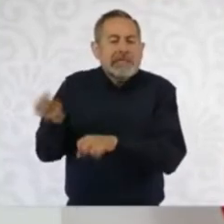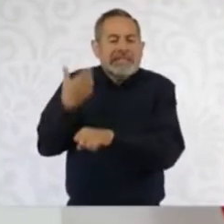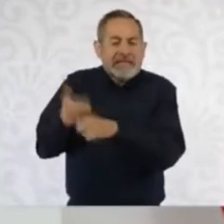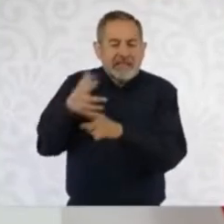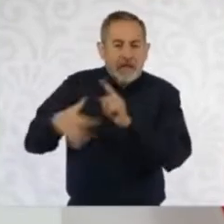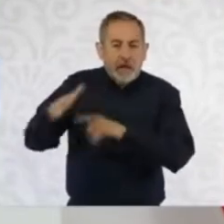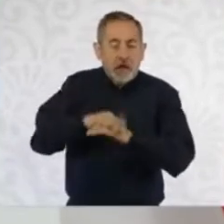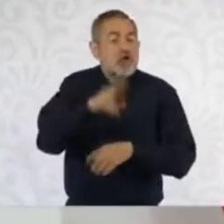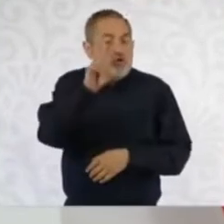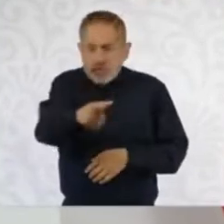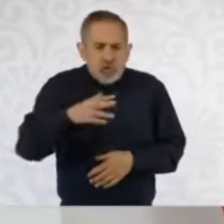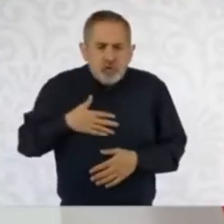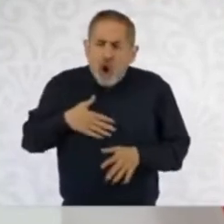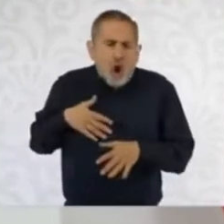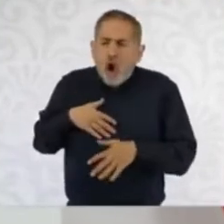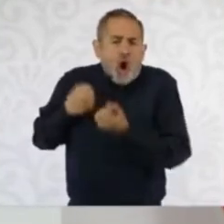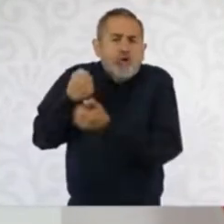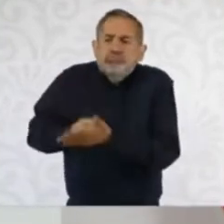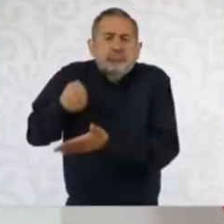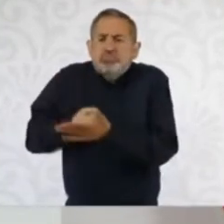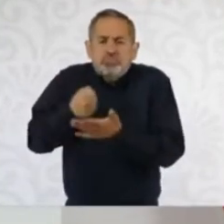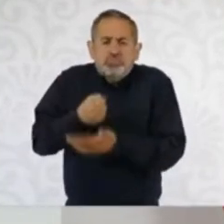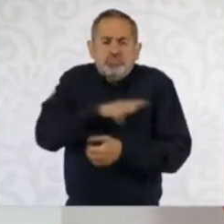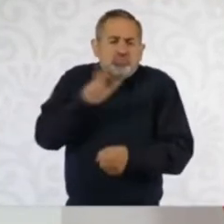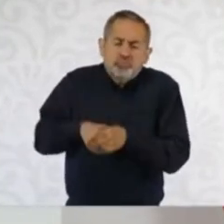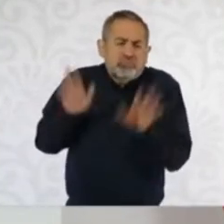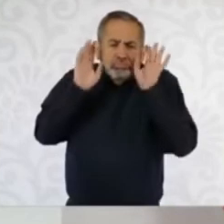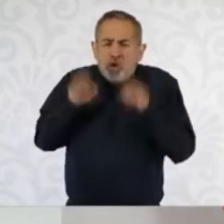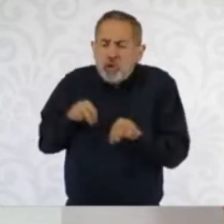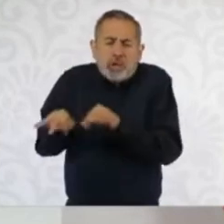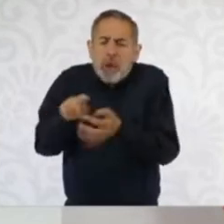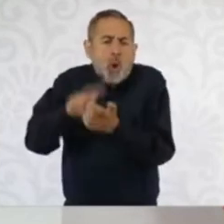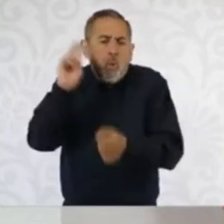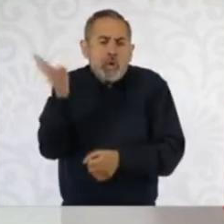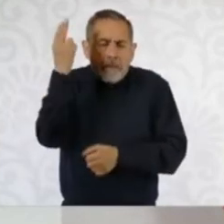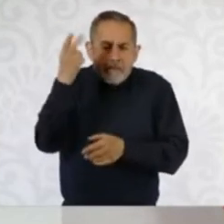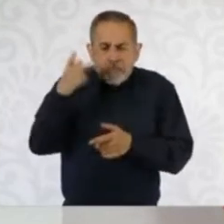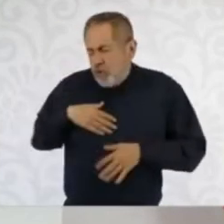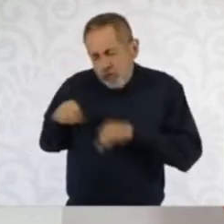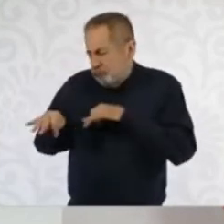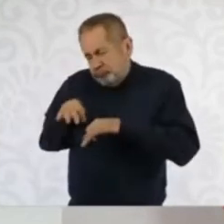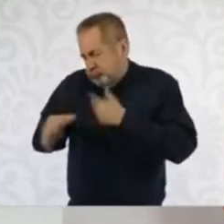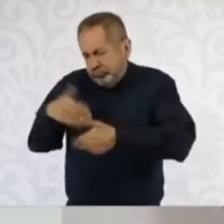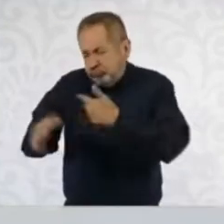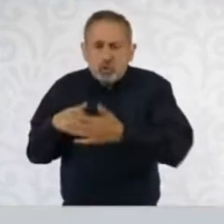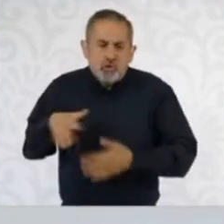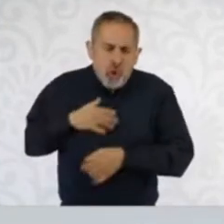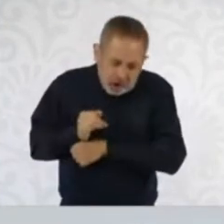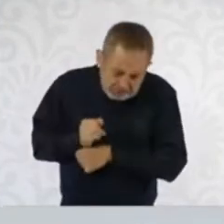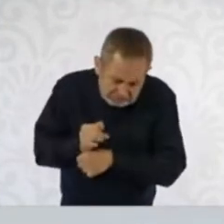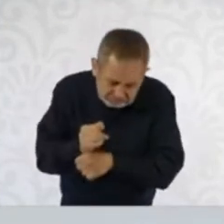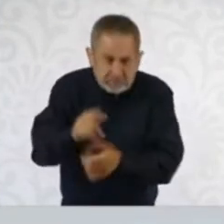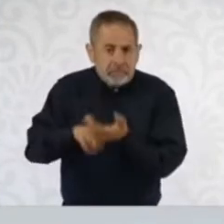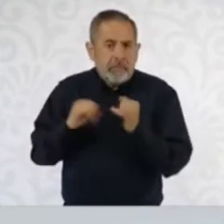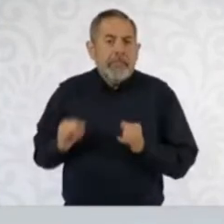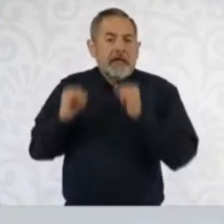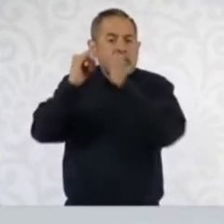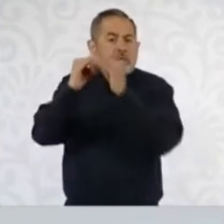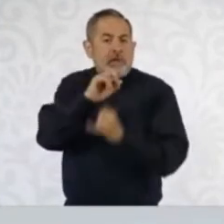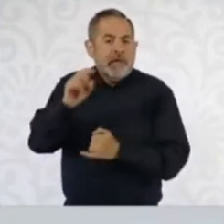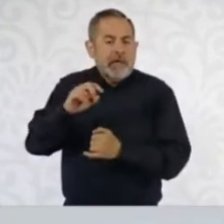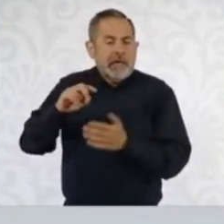Yo era una militante de base, yo estaba trabajando en la UNAM como investigadora del Instituto de